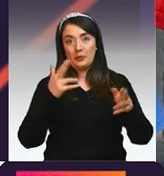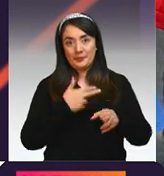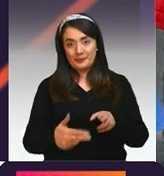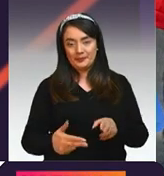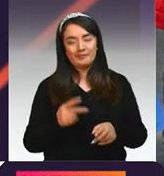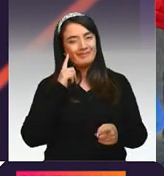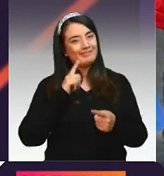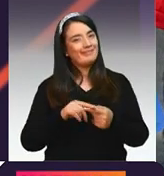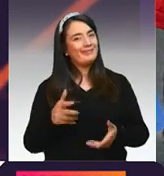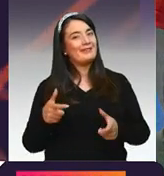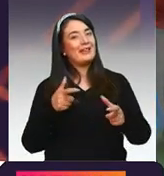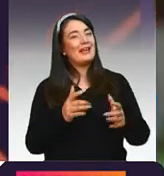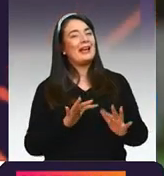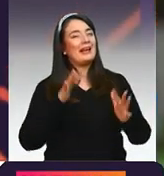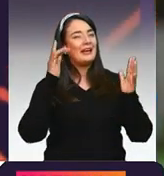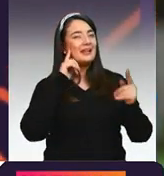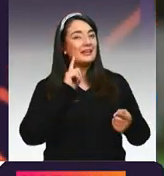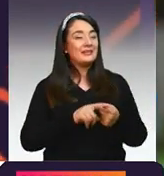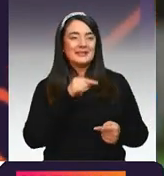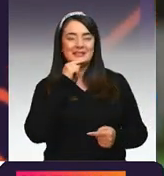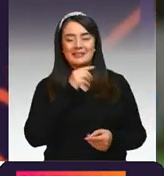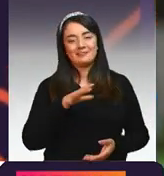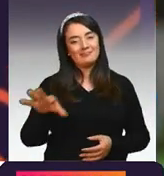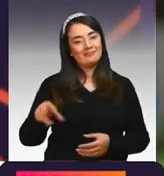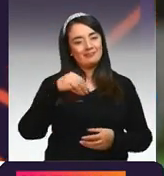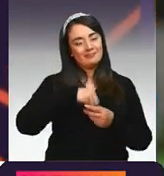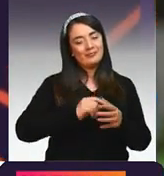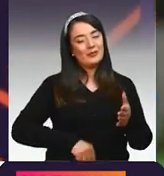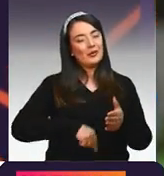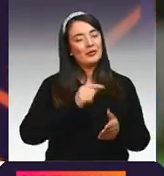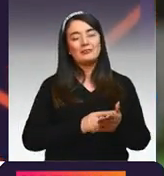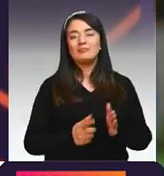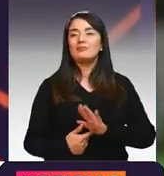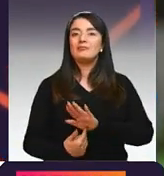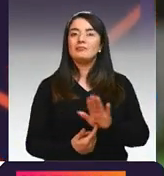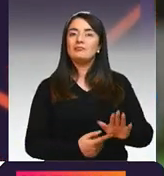ya se lo dio por anticipado Santa Fe al ponerlo a debutar con el equipo profesional.